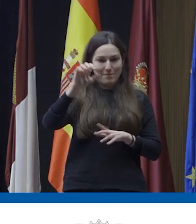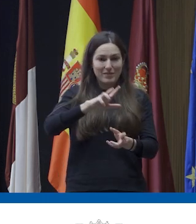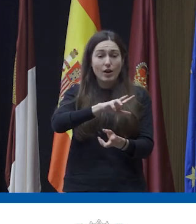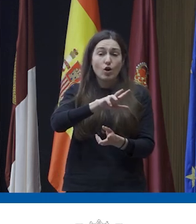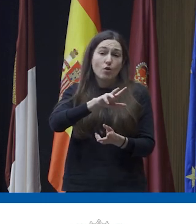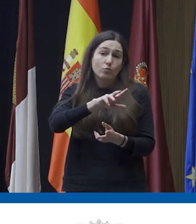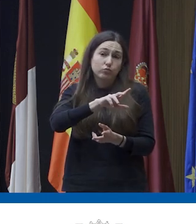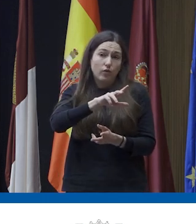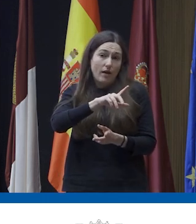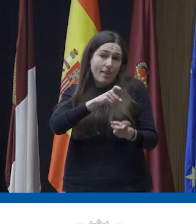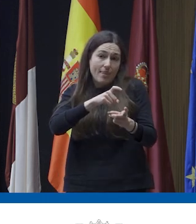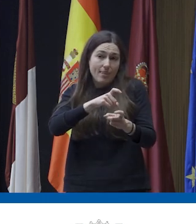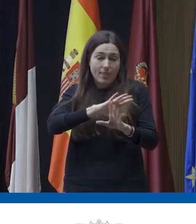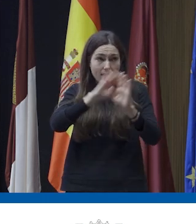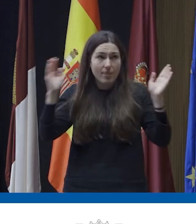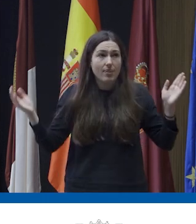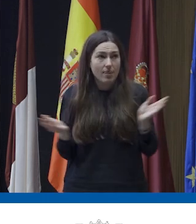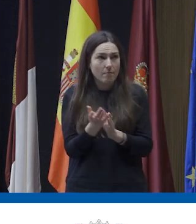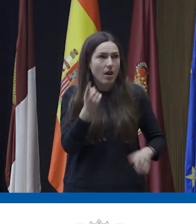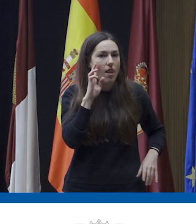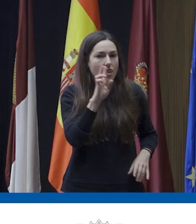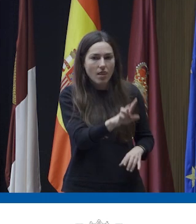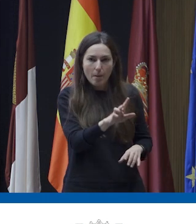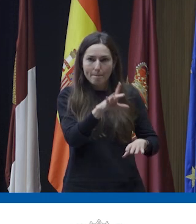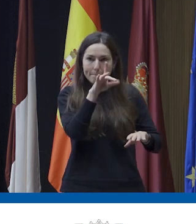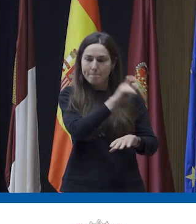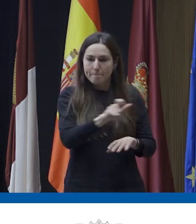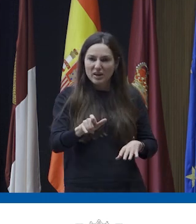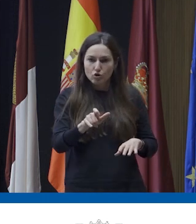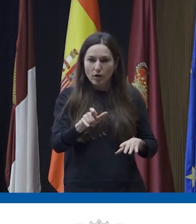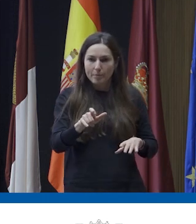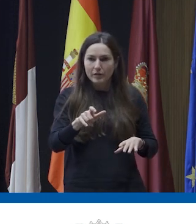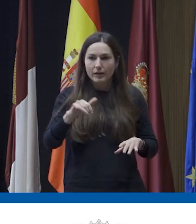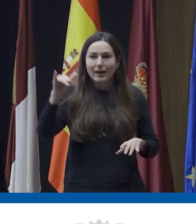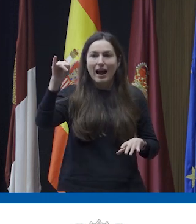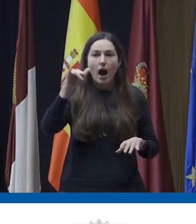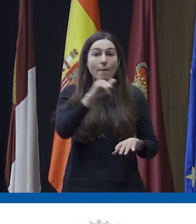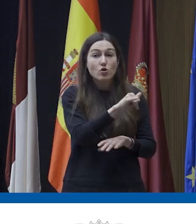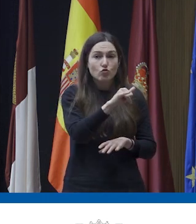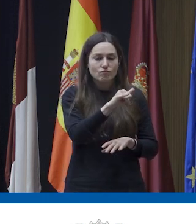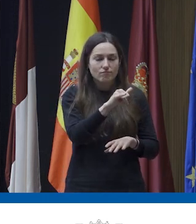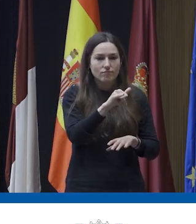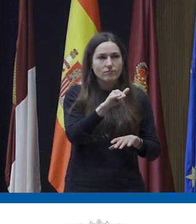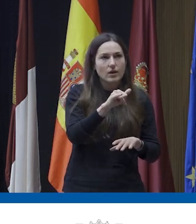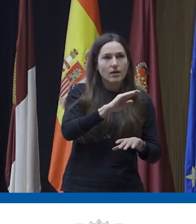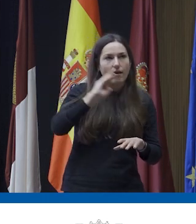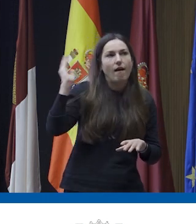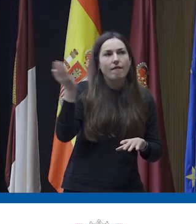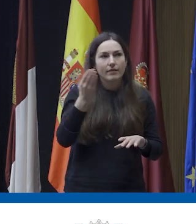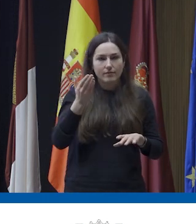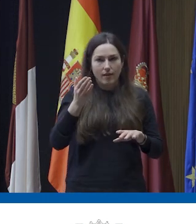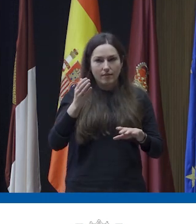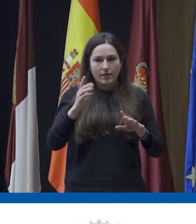que habían sufrido perforaciones en los aviones con los cristales del avión, ¿sí? Tenían cristales